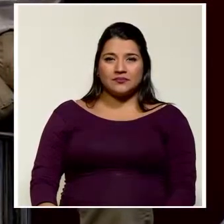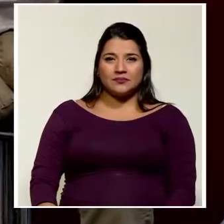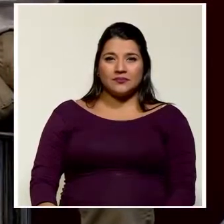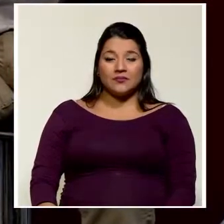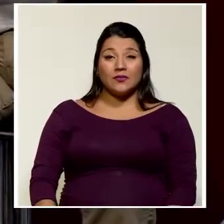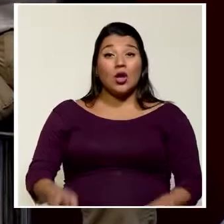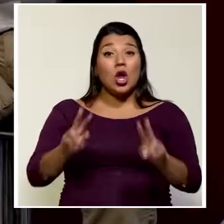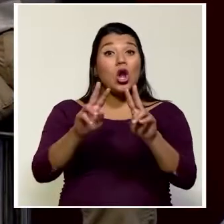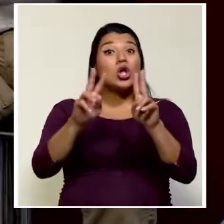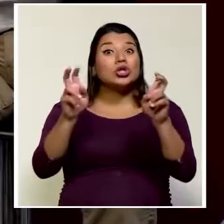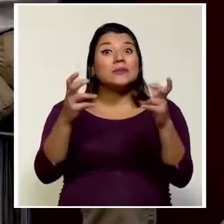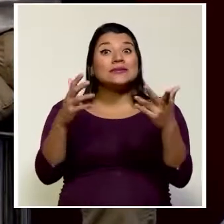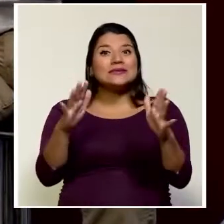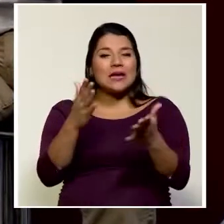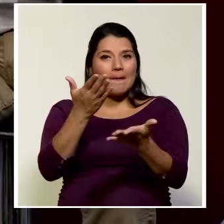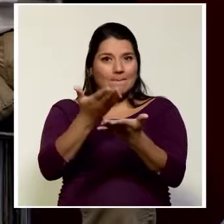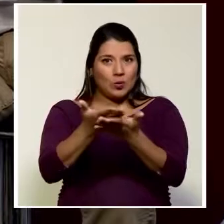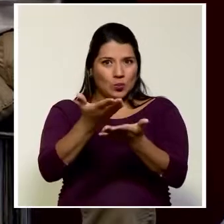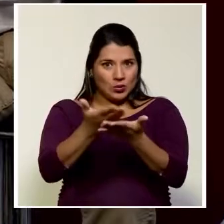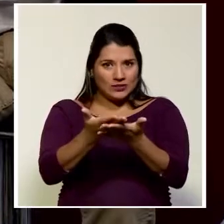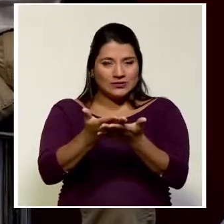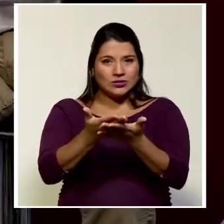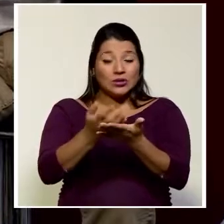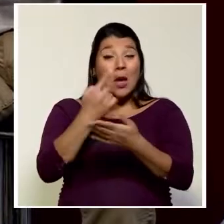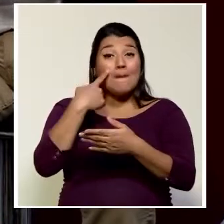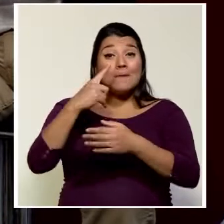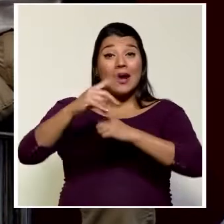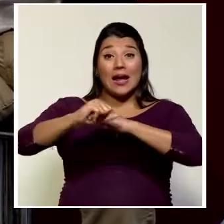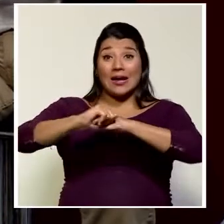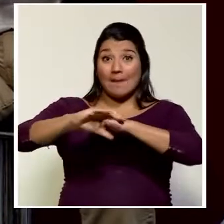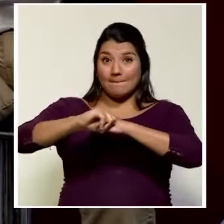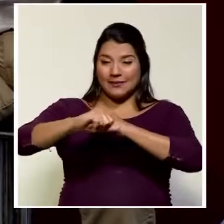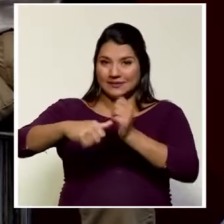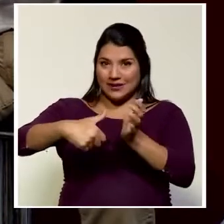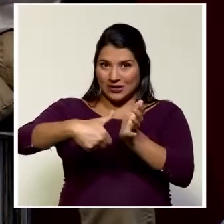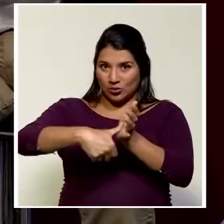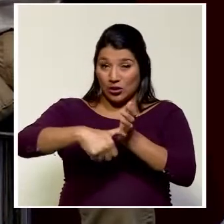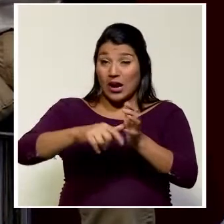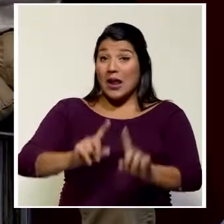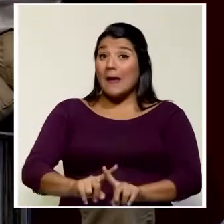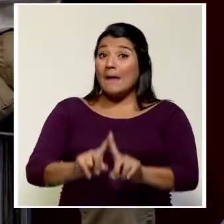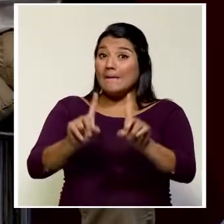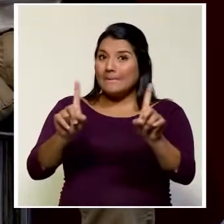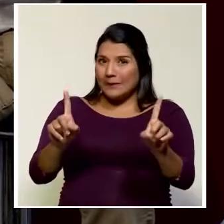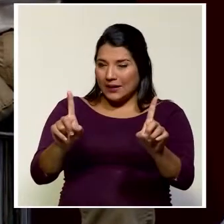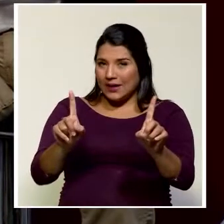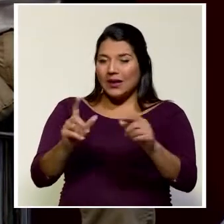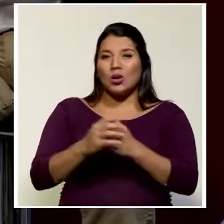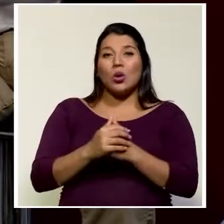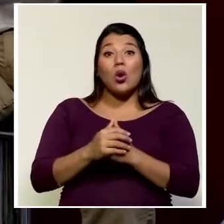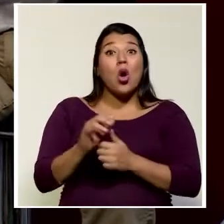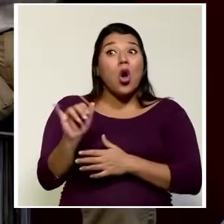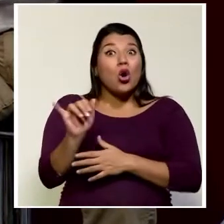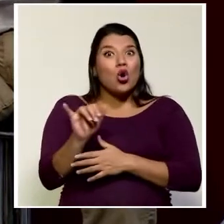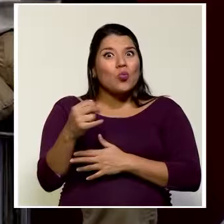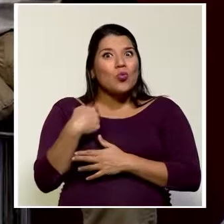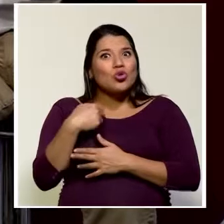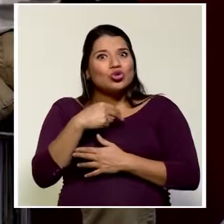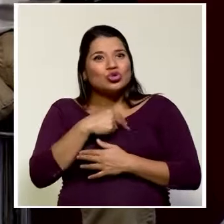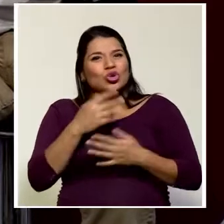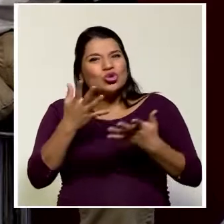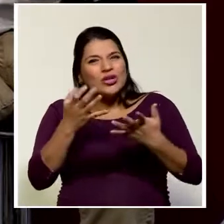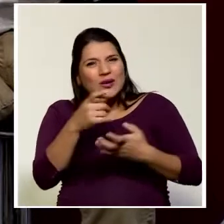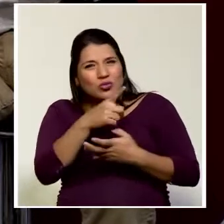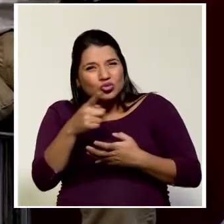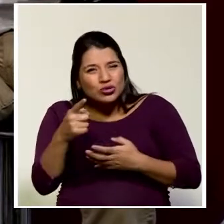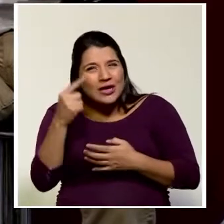Los temas están planteados para la campaña electoral, pero como ejercitamos la memoria también